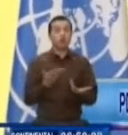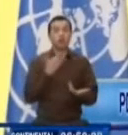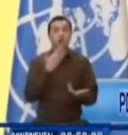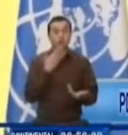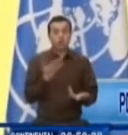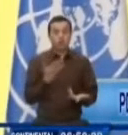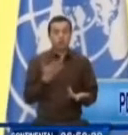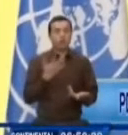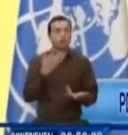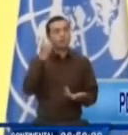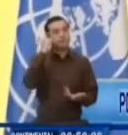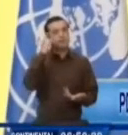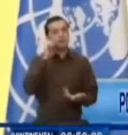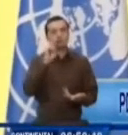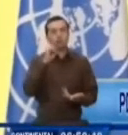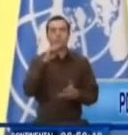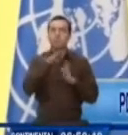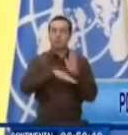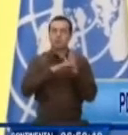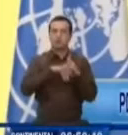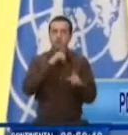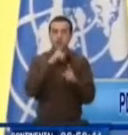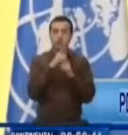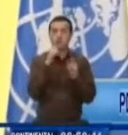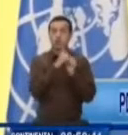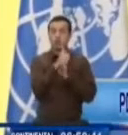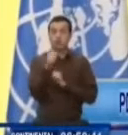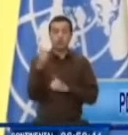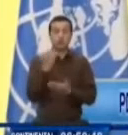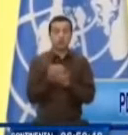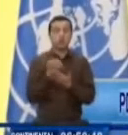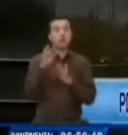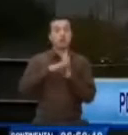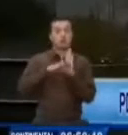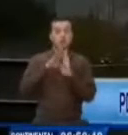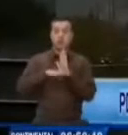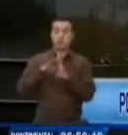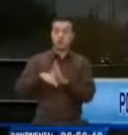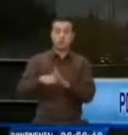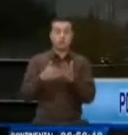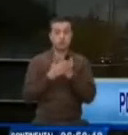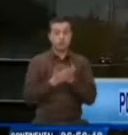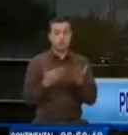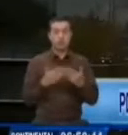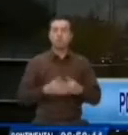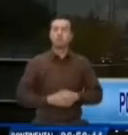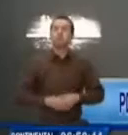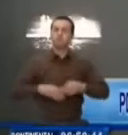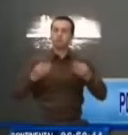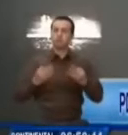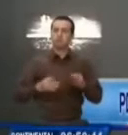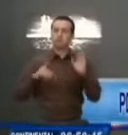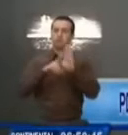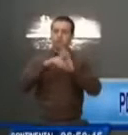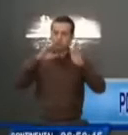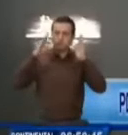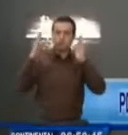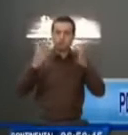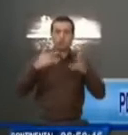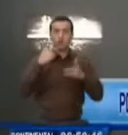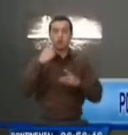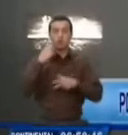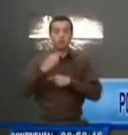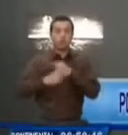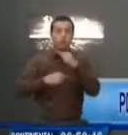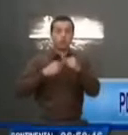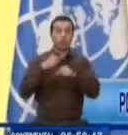emisiones que existiendo dentro de la economía de cada país son reducidas. Con políticas encaminadas a evitar el progresivo